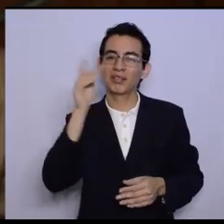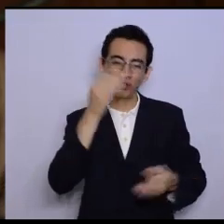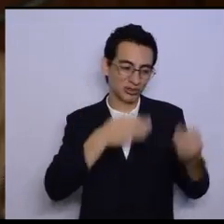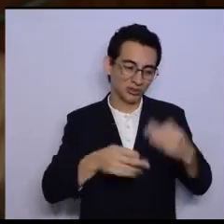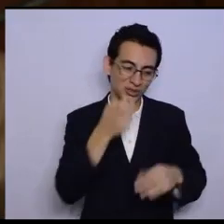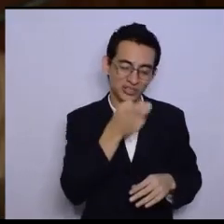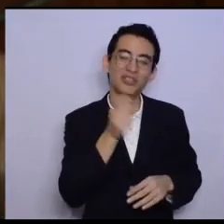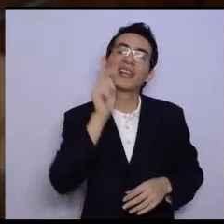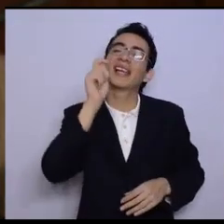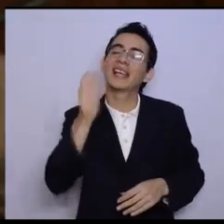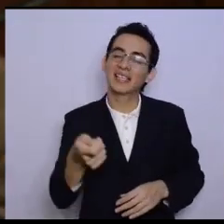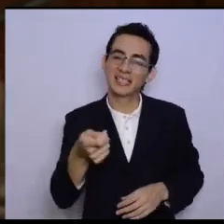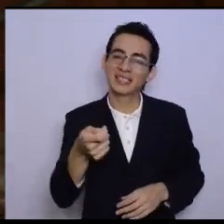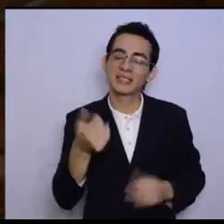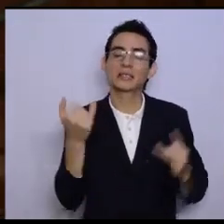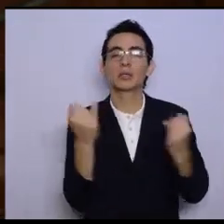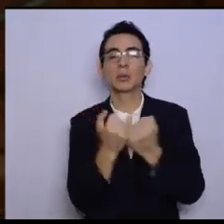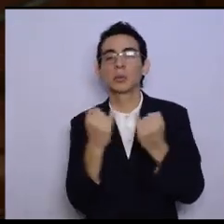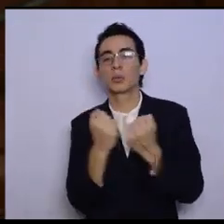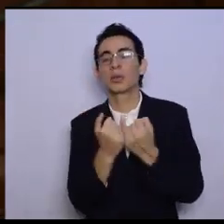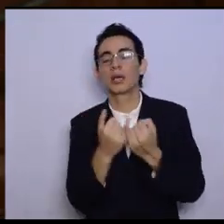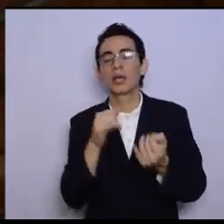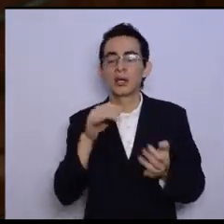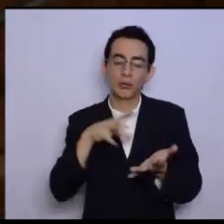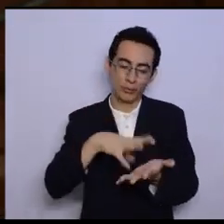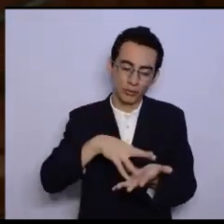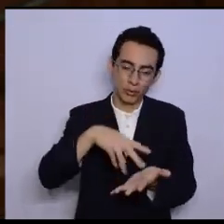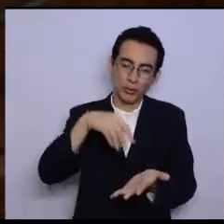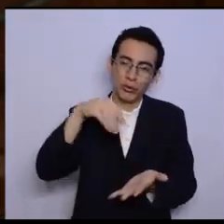eso simboliza el polvo,